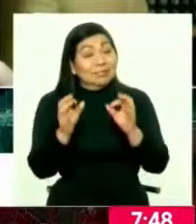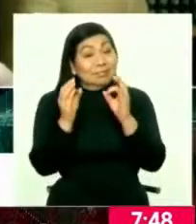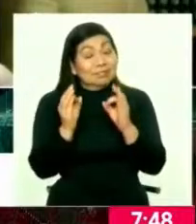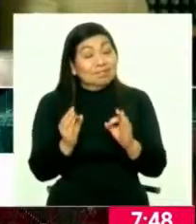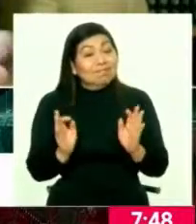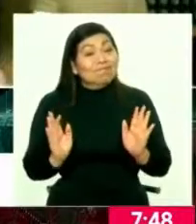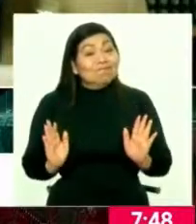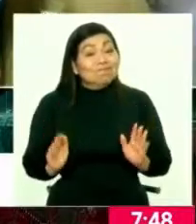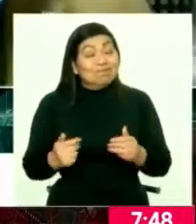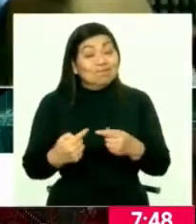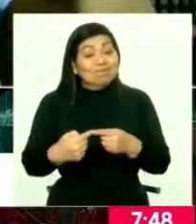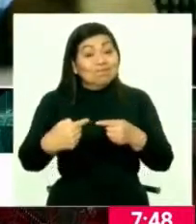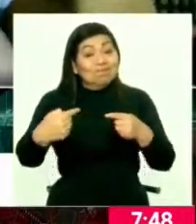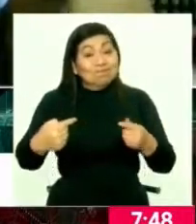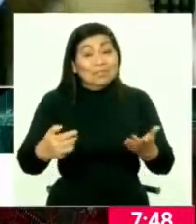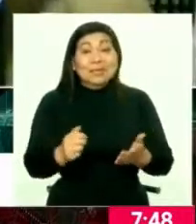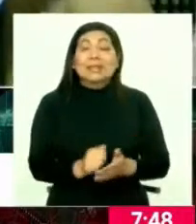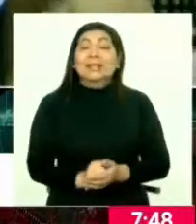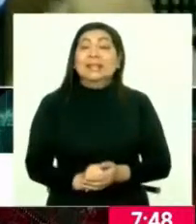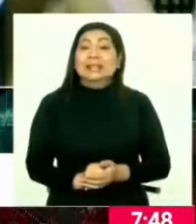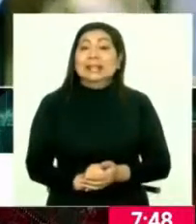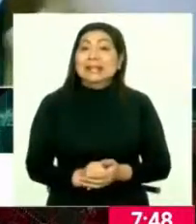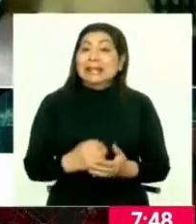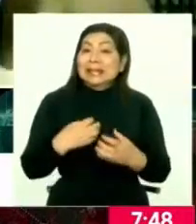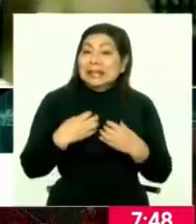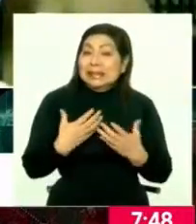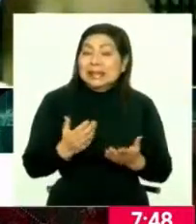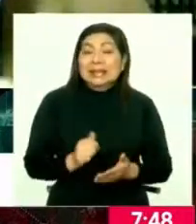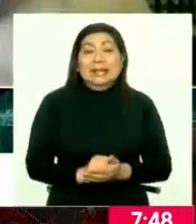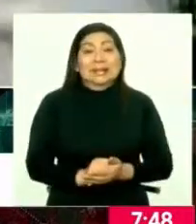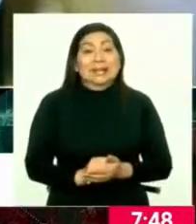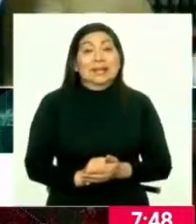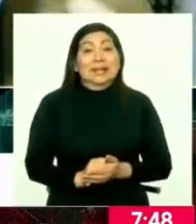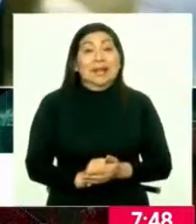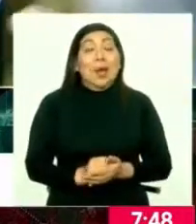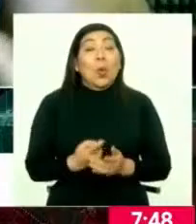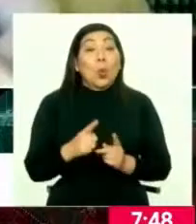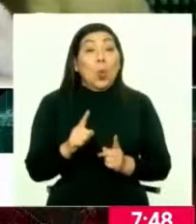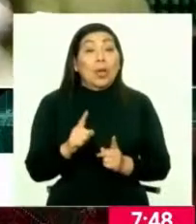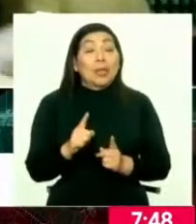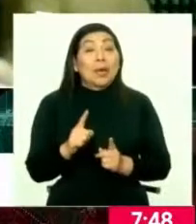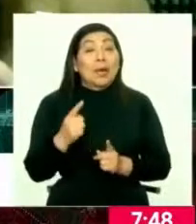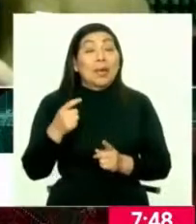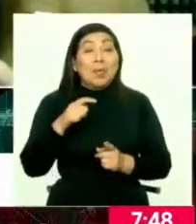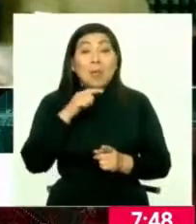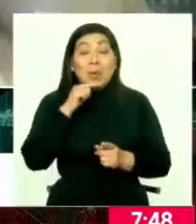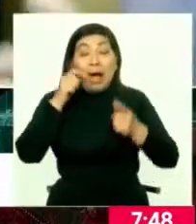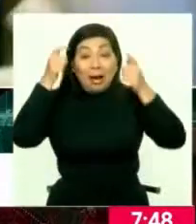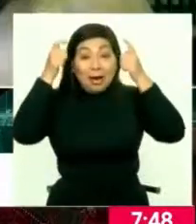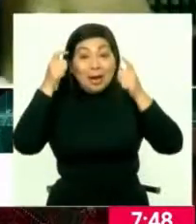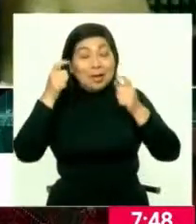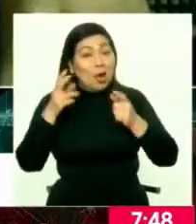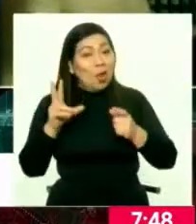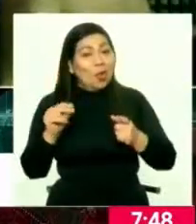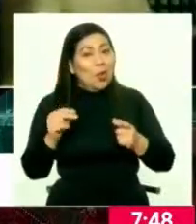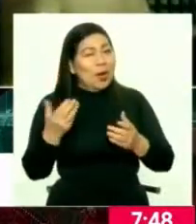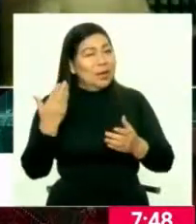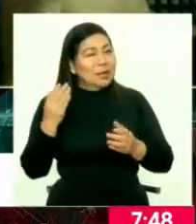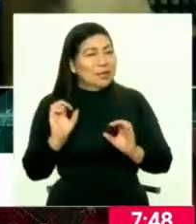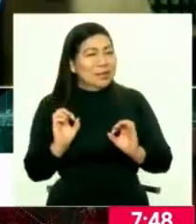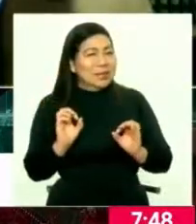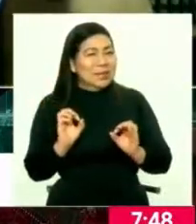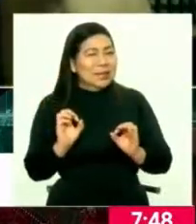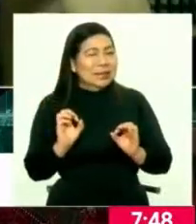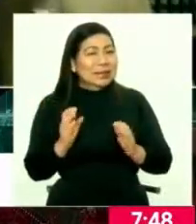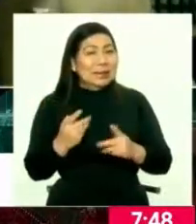formalmente, o sea, dejaron de tener a la reina Isabel como jefa de Estado no hace mucho, ¿no? Se